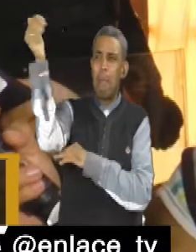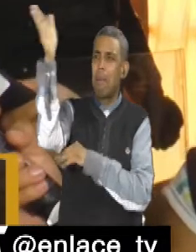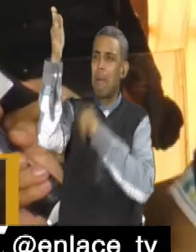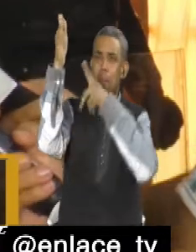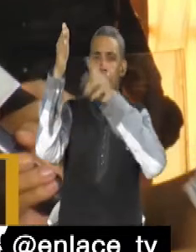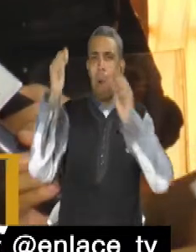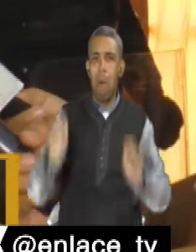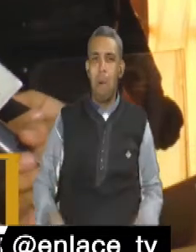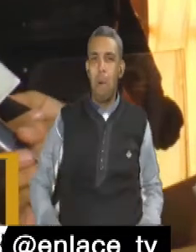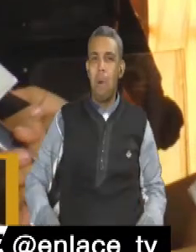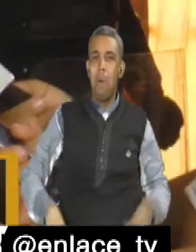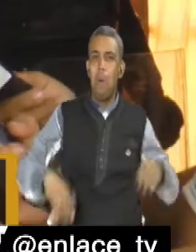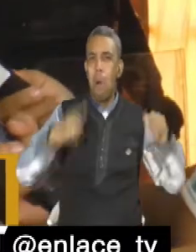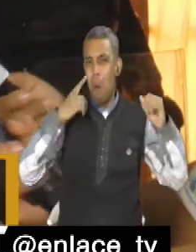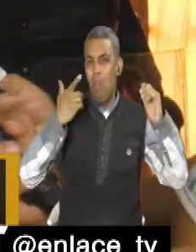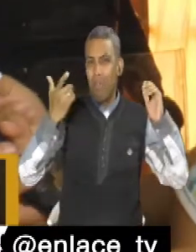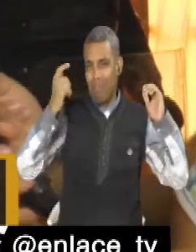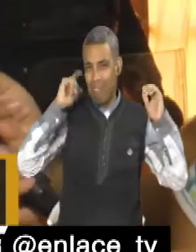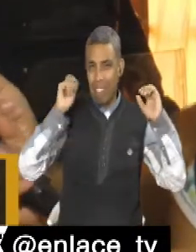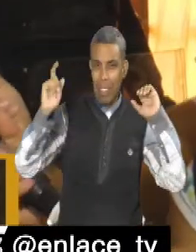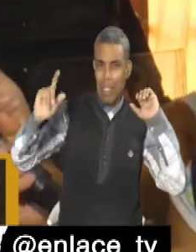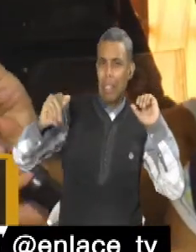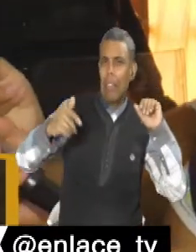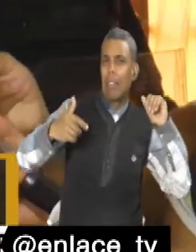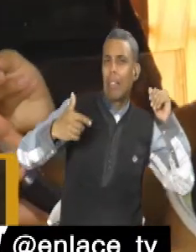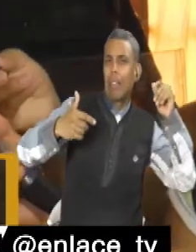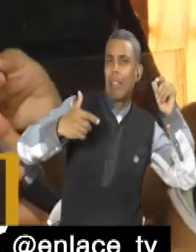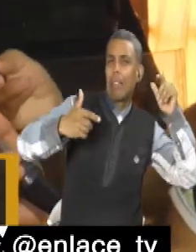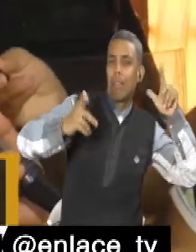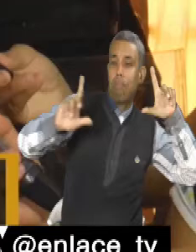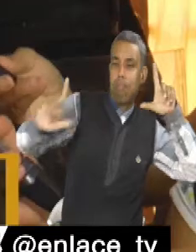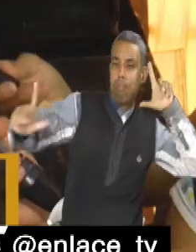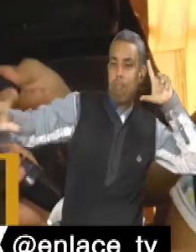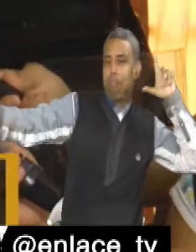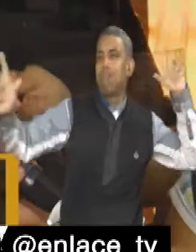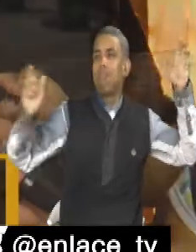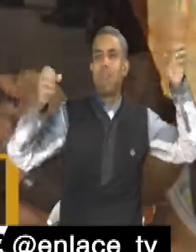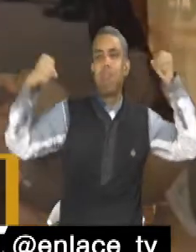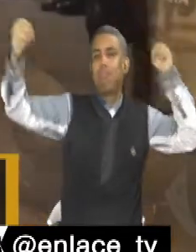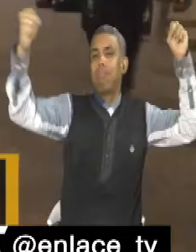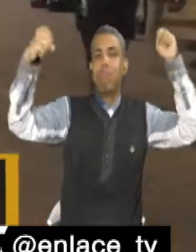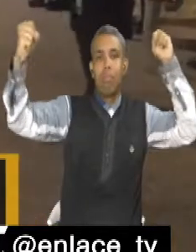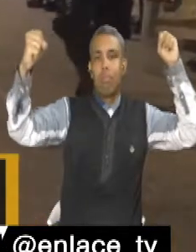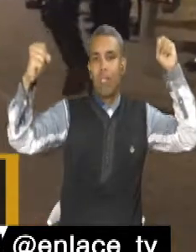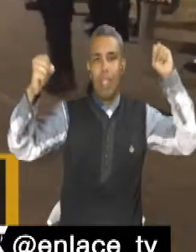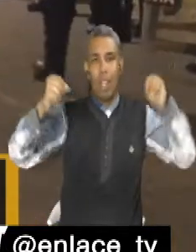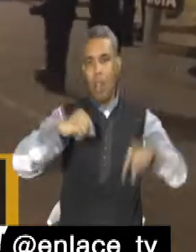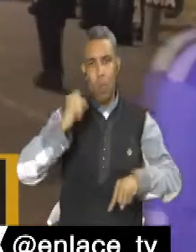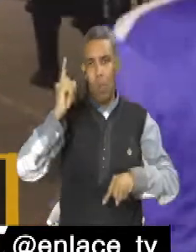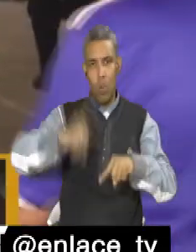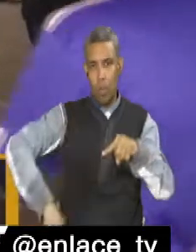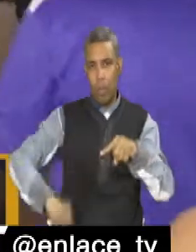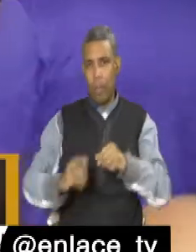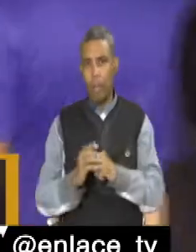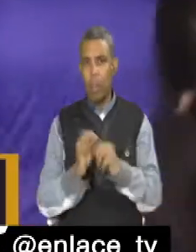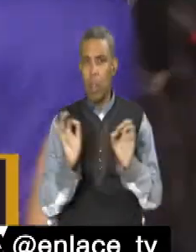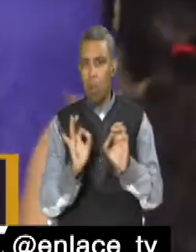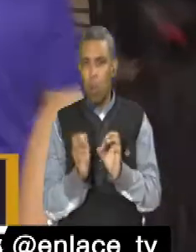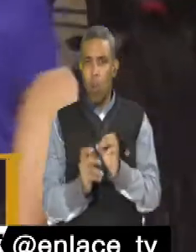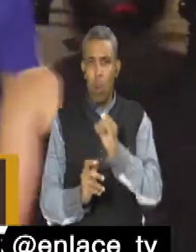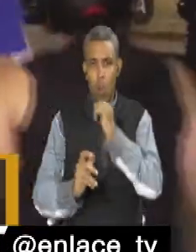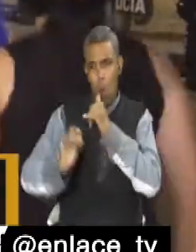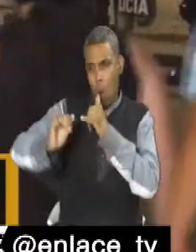otros instrumentos, el cual no pueden ingresar solamente, el tema de los bombos,